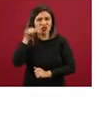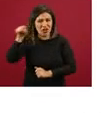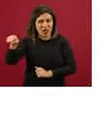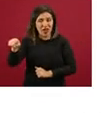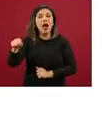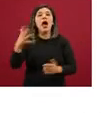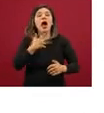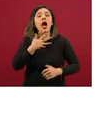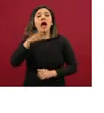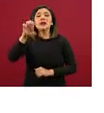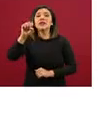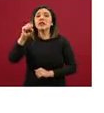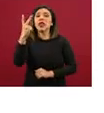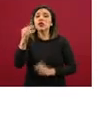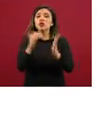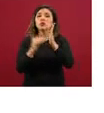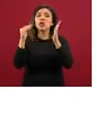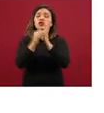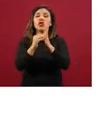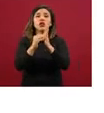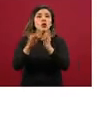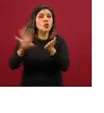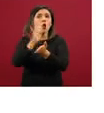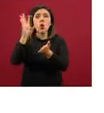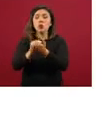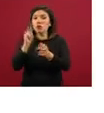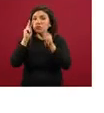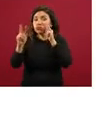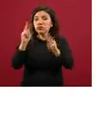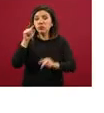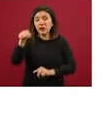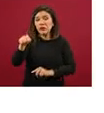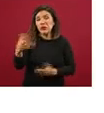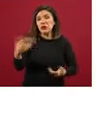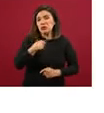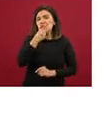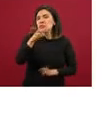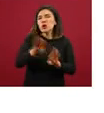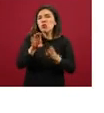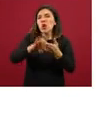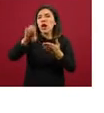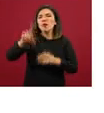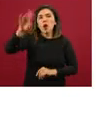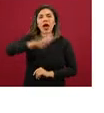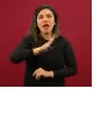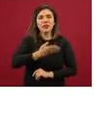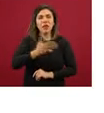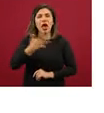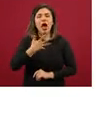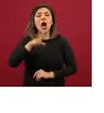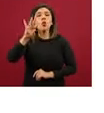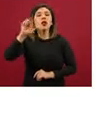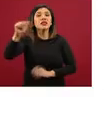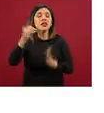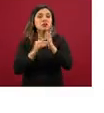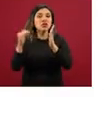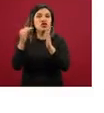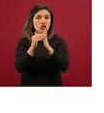tuvimos a 62 millones de cobertura. Quiero decirles que, por ejemplo, España tiene 46 millones